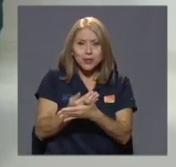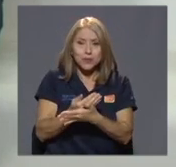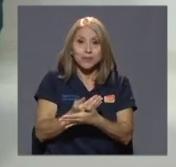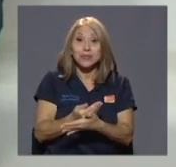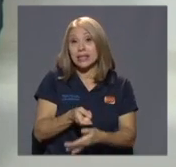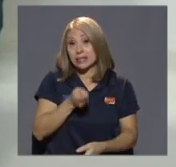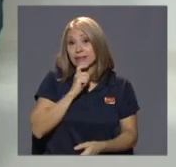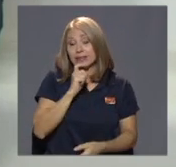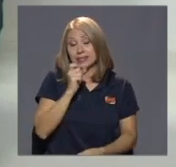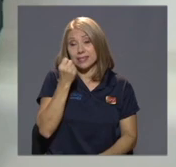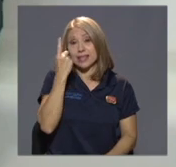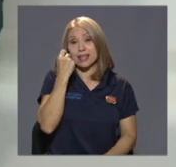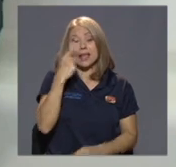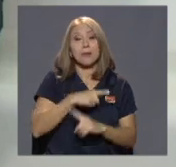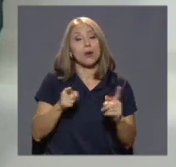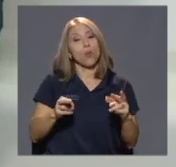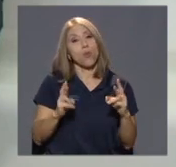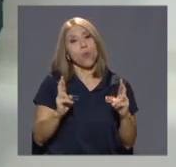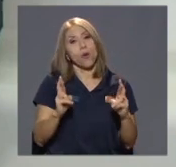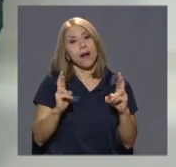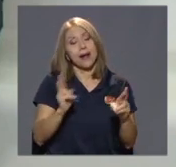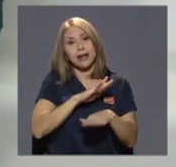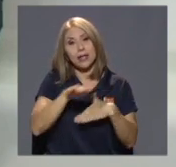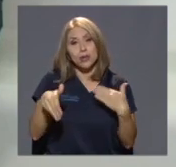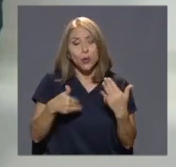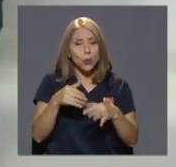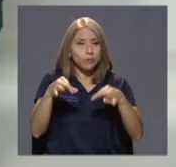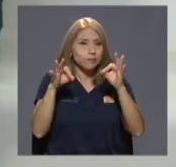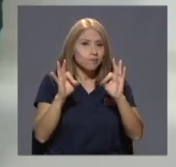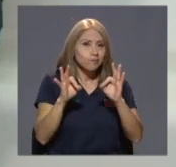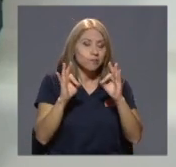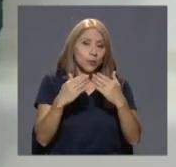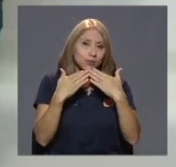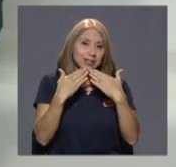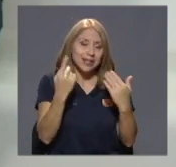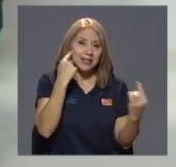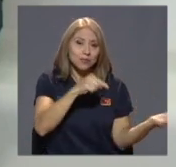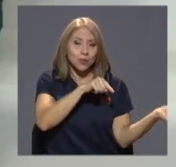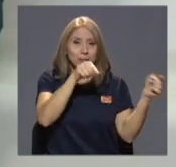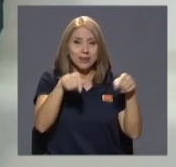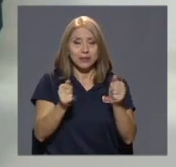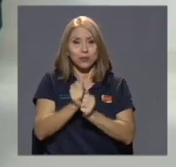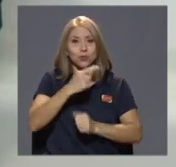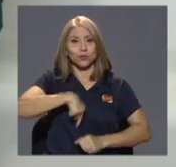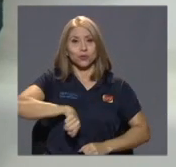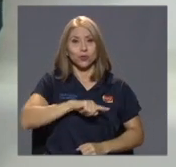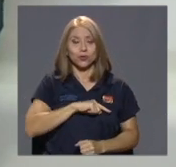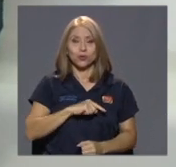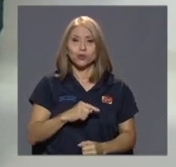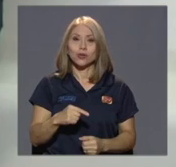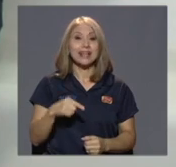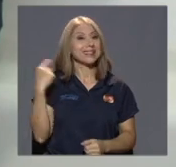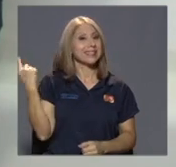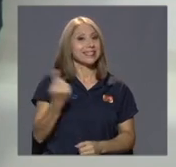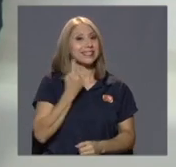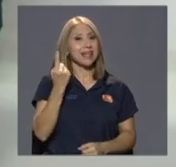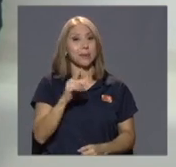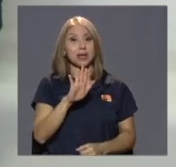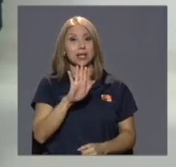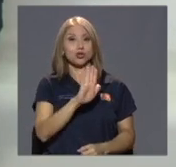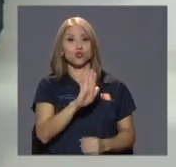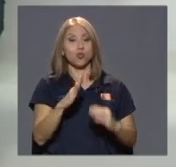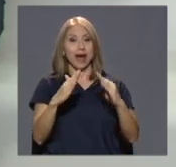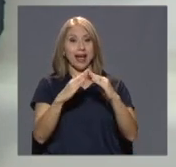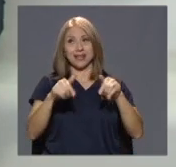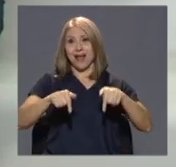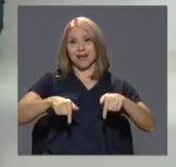veces, pero que ojalá que todo le salga muy bien. Y muchas gracias por estar con nosotros. Así que siempre esta va a ser su casa para cualquier cosa que